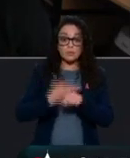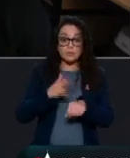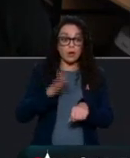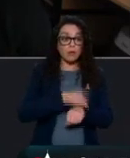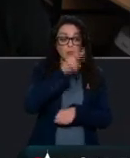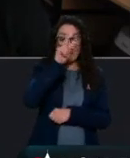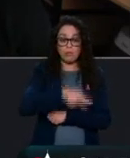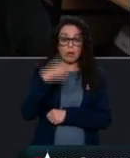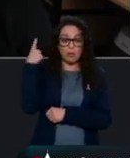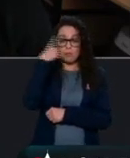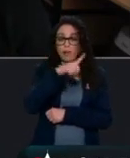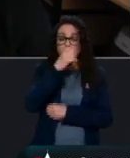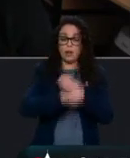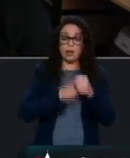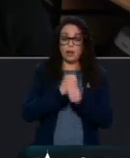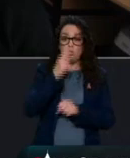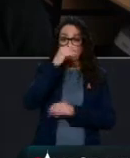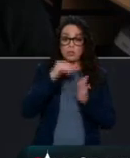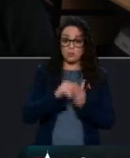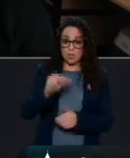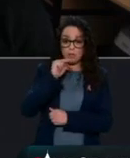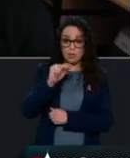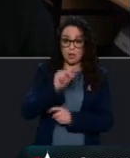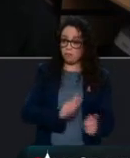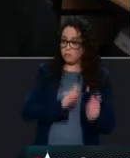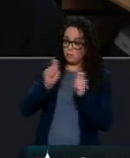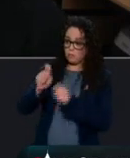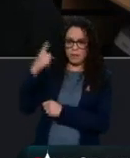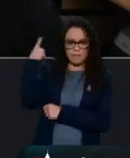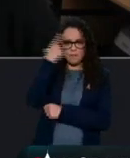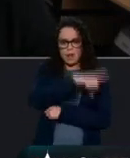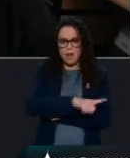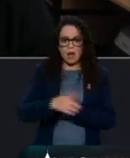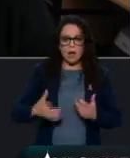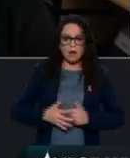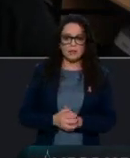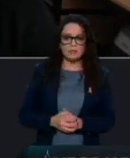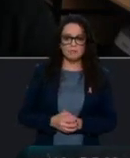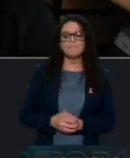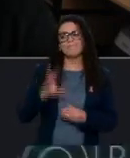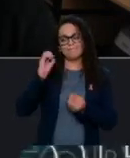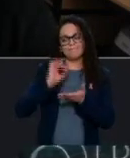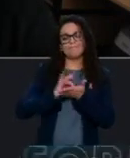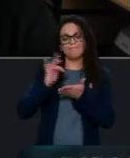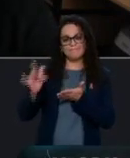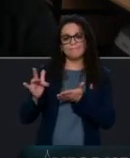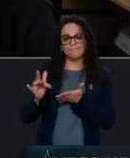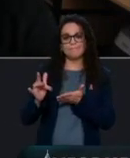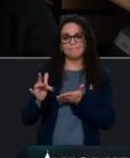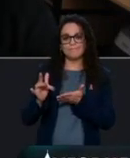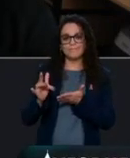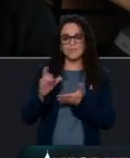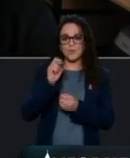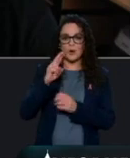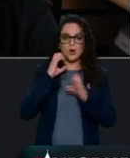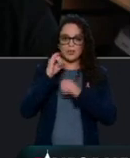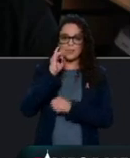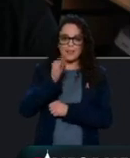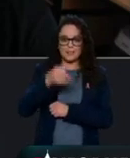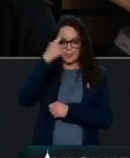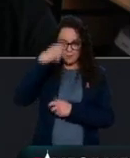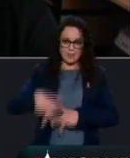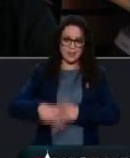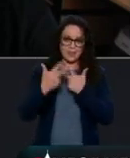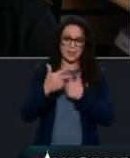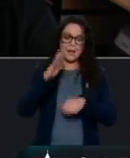en 2018, ¿no? Pues ahí está historia, Manuel. Yo te agradezco mucho que me hayas tomado esta comunicación para darnos un